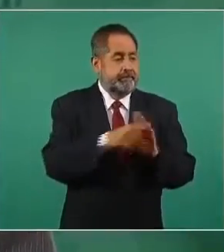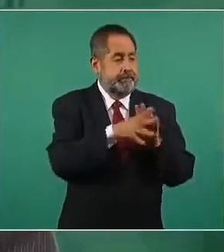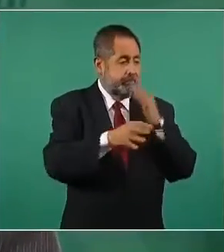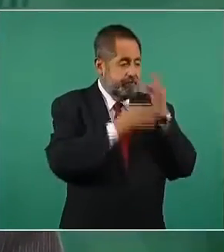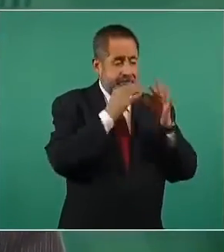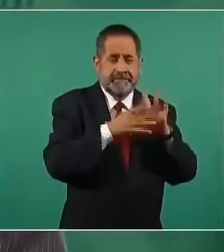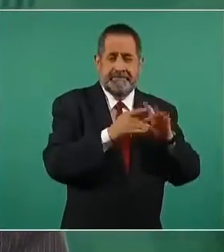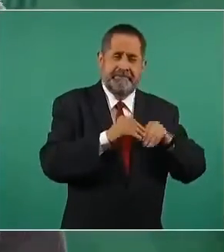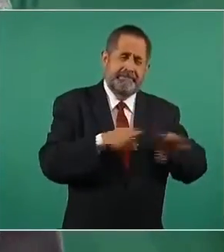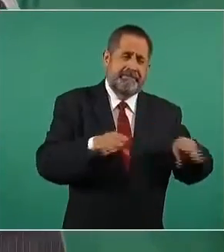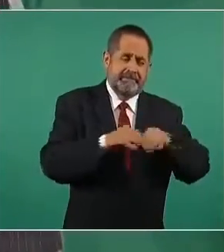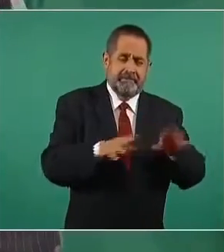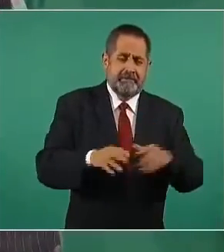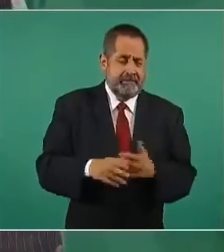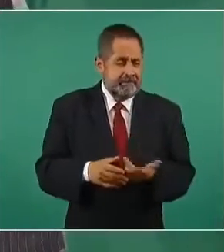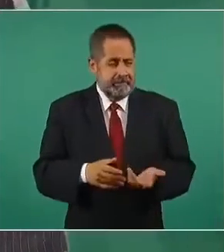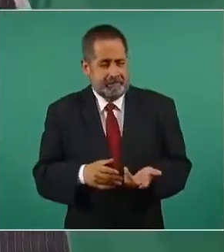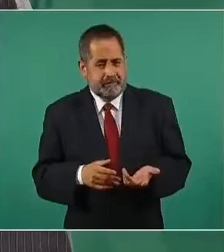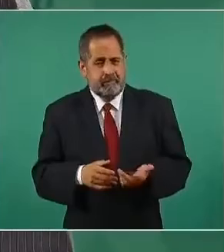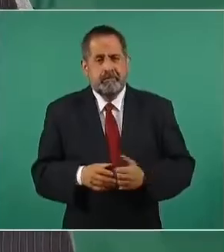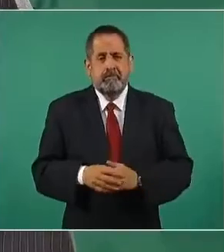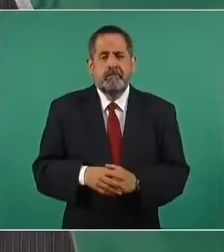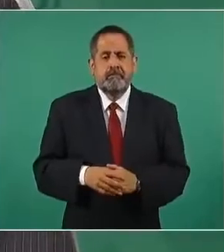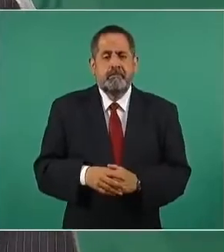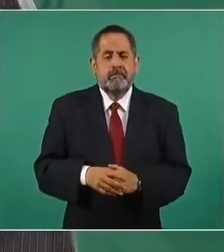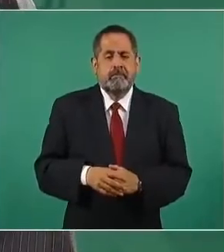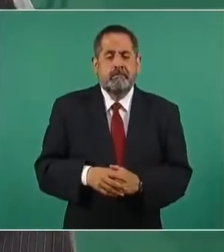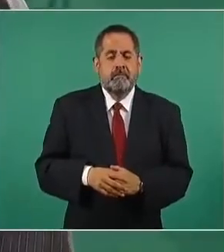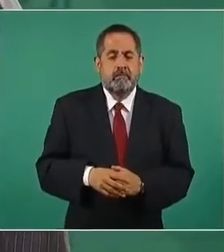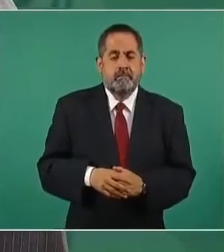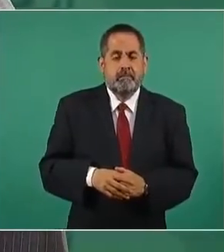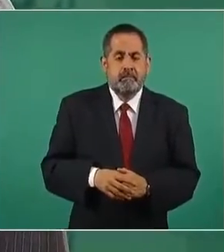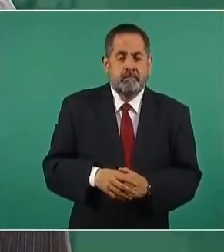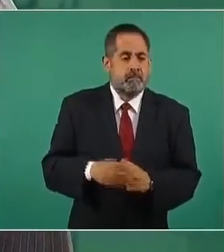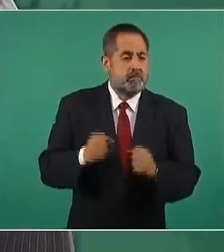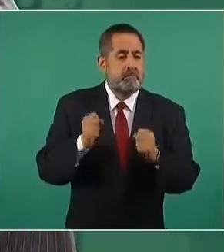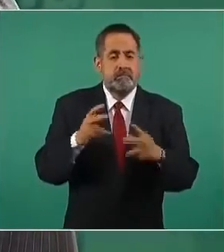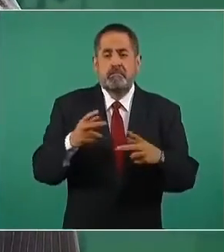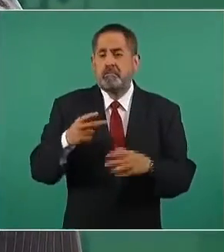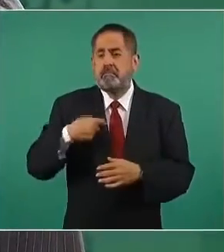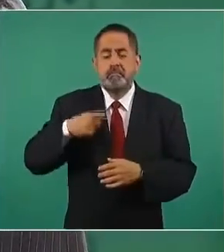muchos terminaron de convencerse